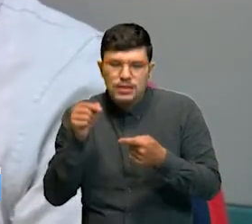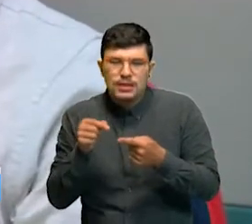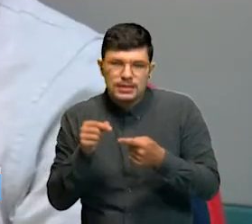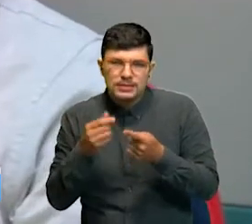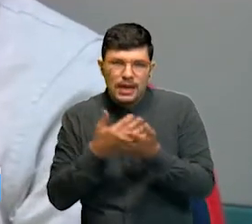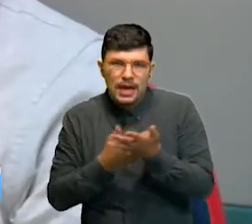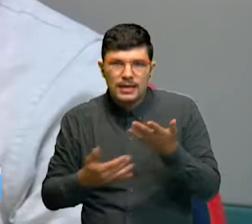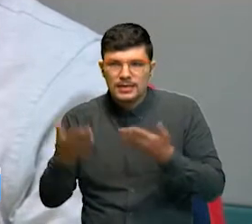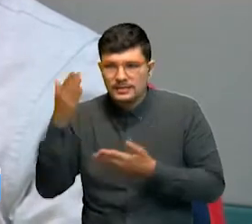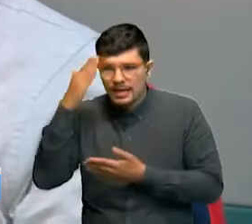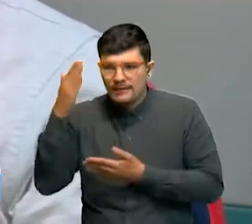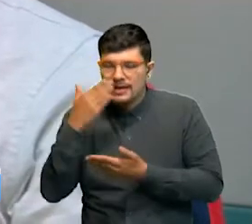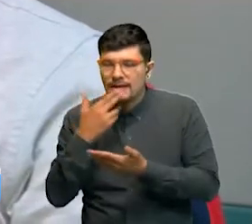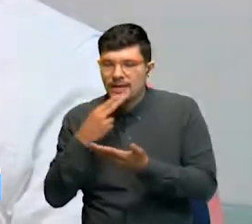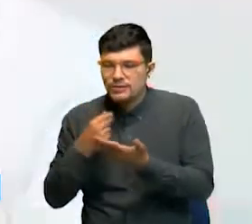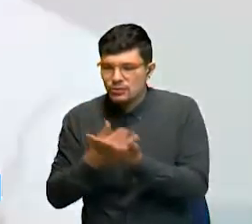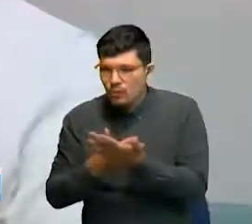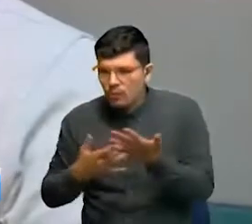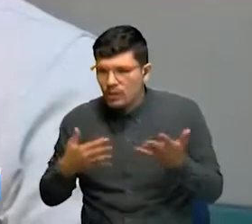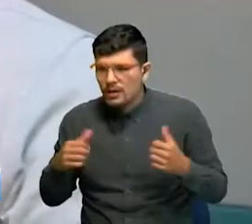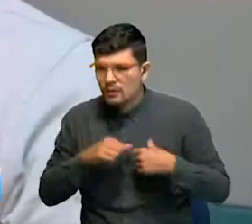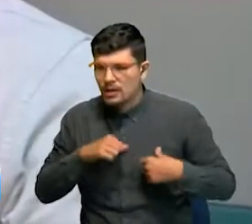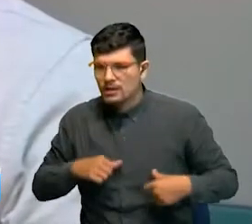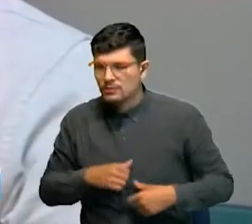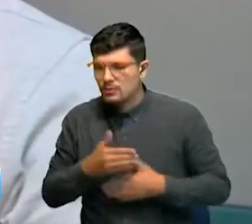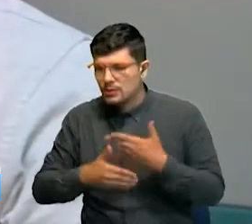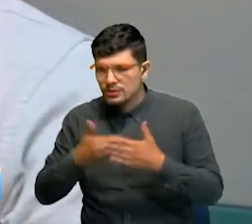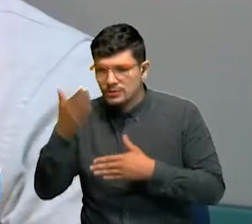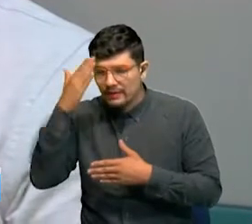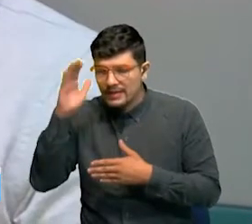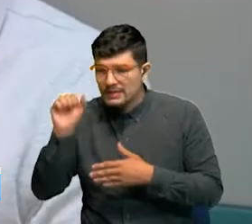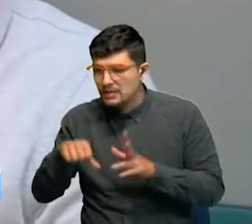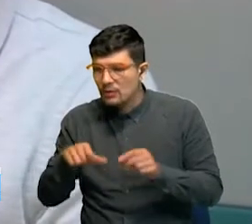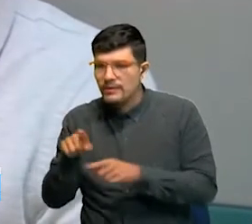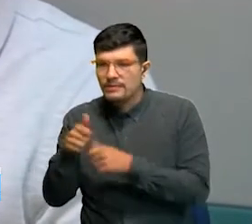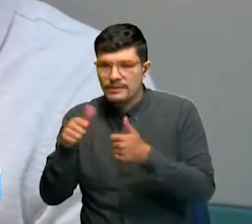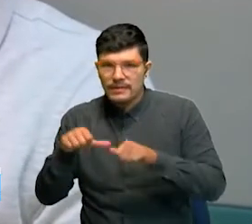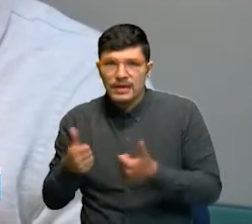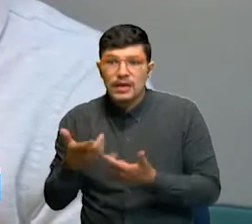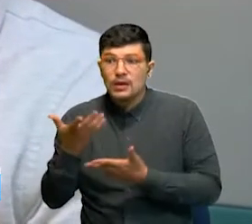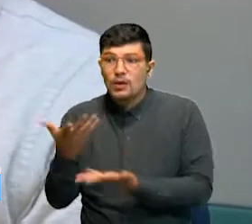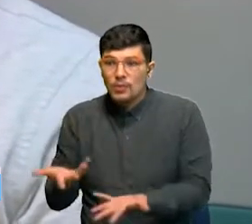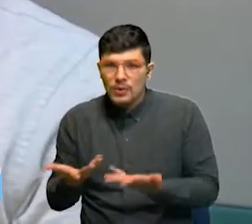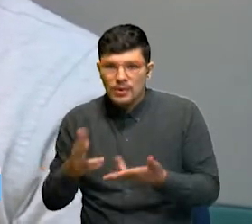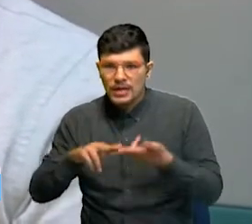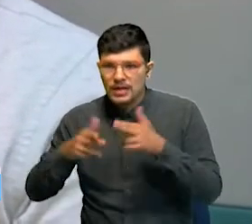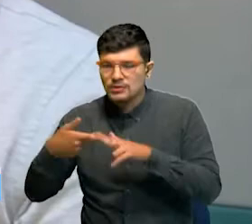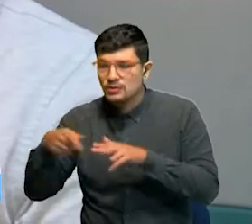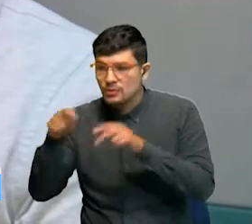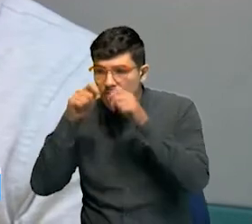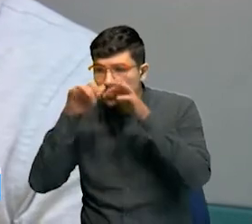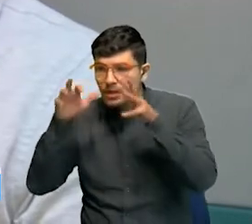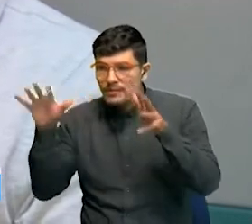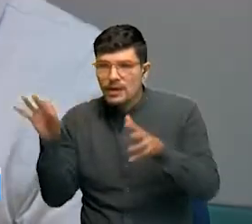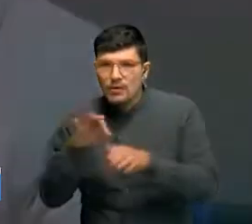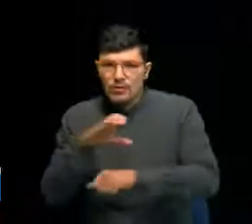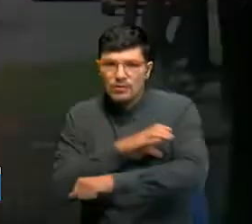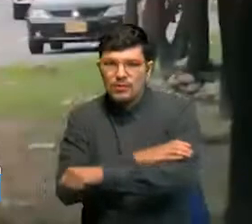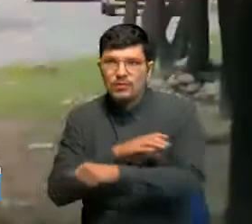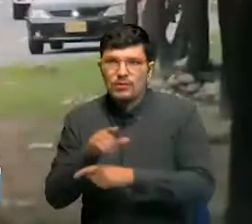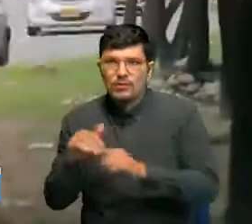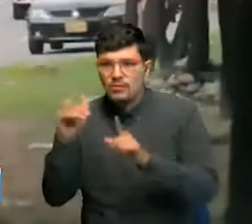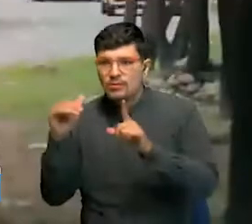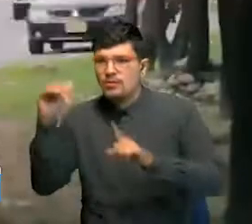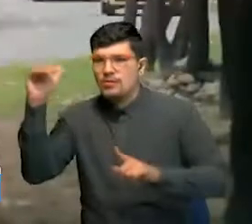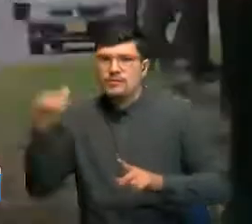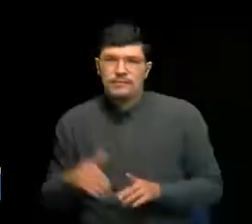para enfermedad cardiovascular, y existe una relación entre qué tanto usted se expone y qué tanto tiene su presión latente un poquito